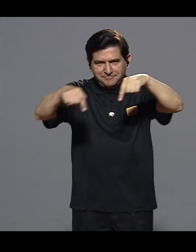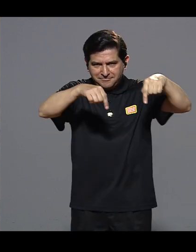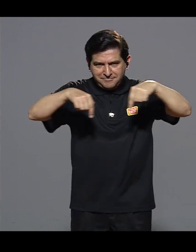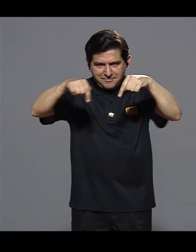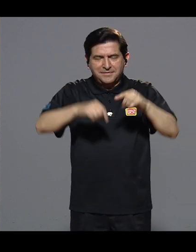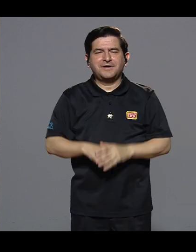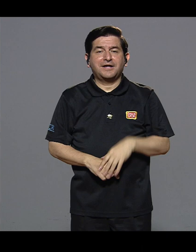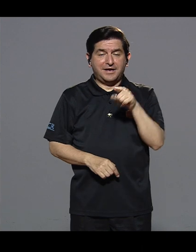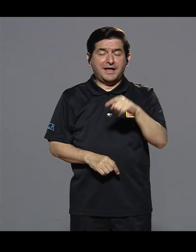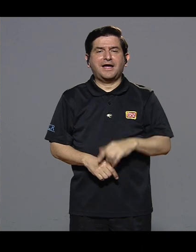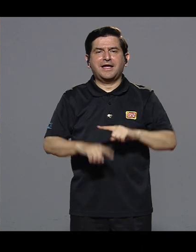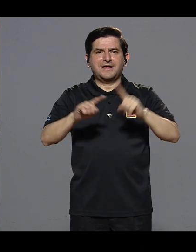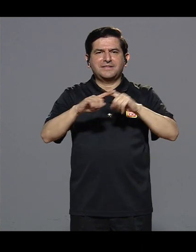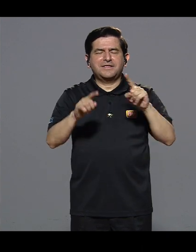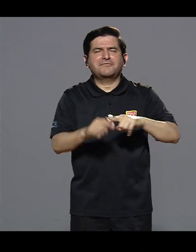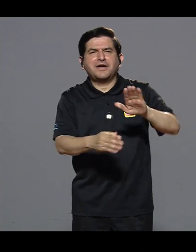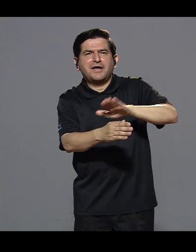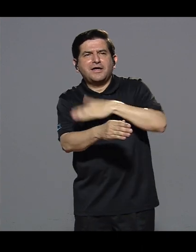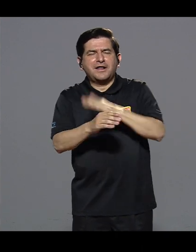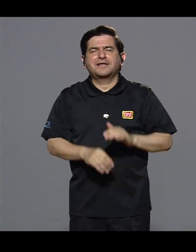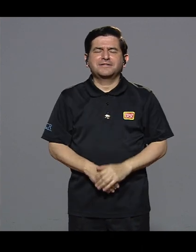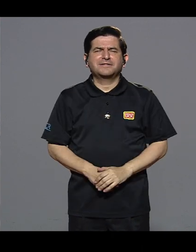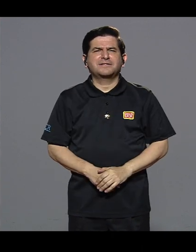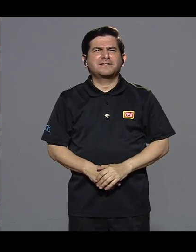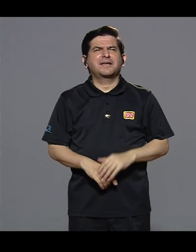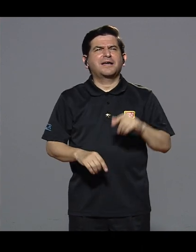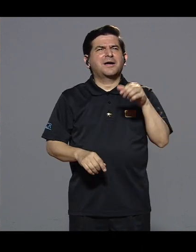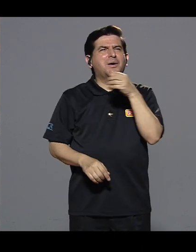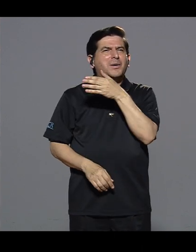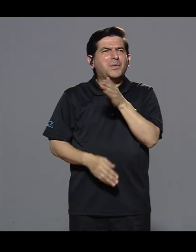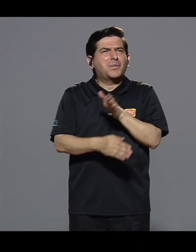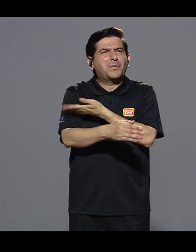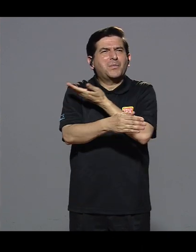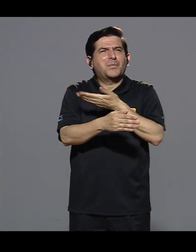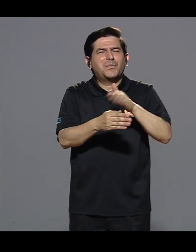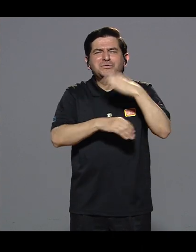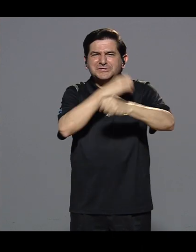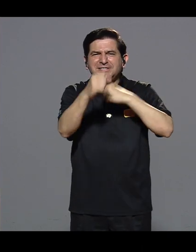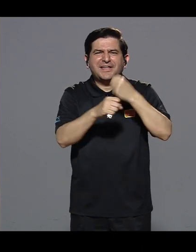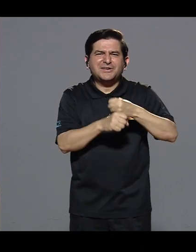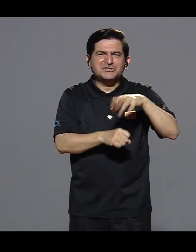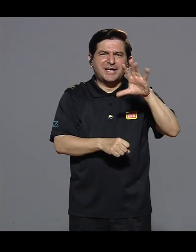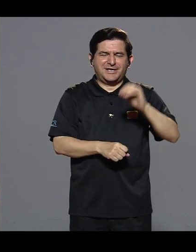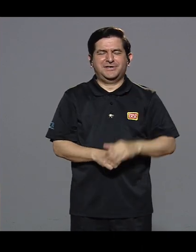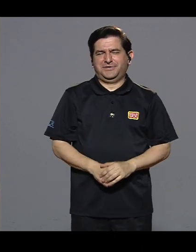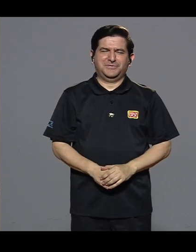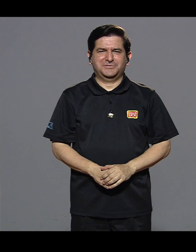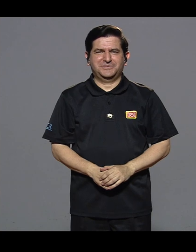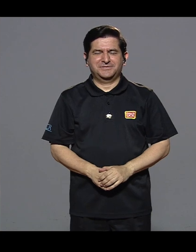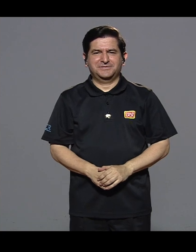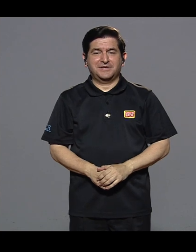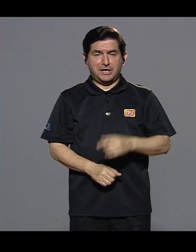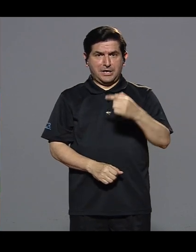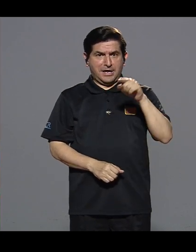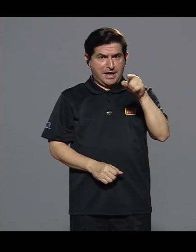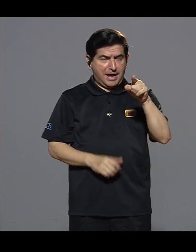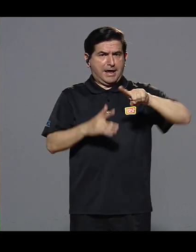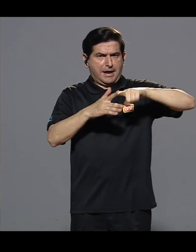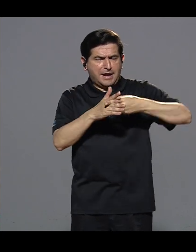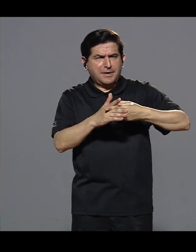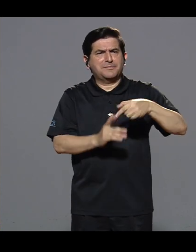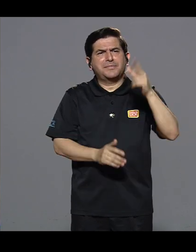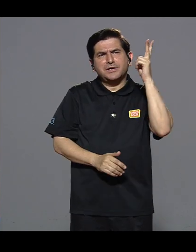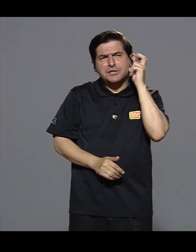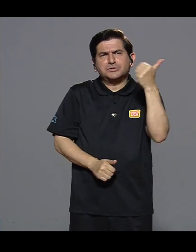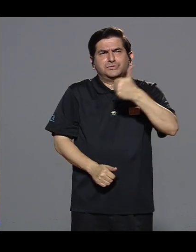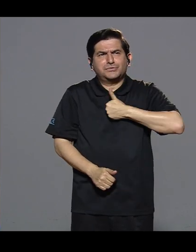grabadora y comenzó a sacarle pistas, Nieblas del Riachuelo, lo ponía a cantar esa música de los 50, ¿verdad? Y entonces comenzó